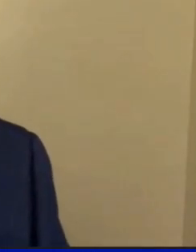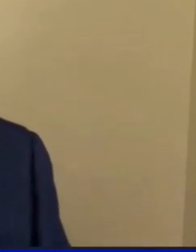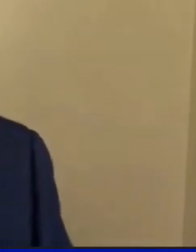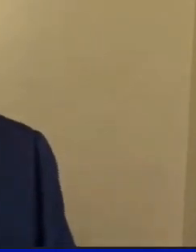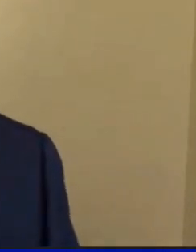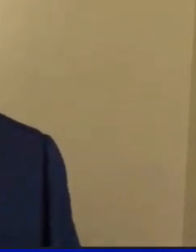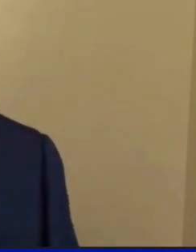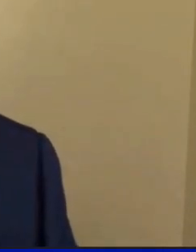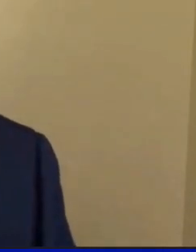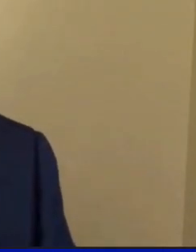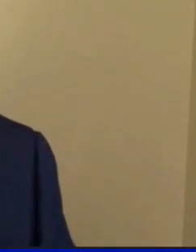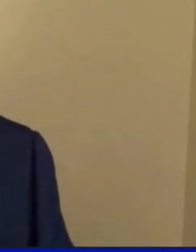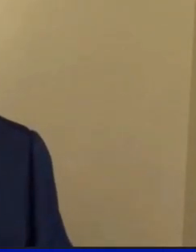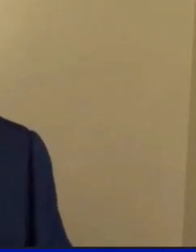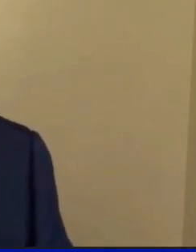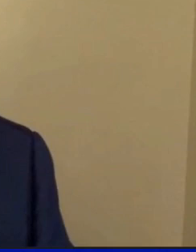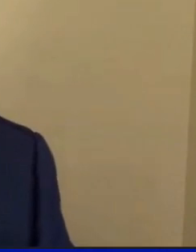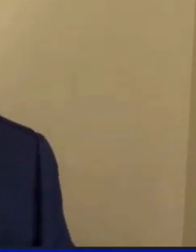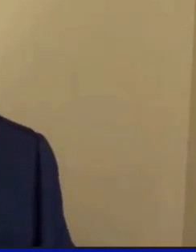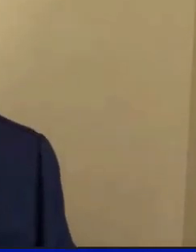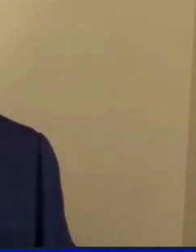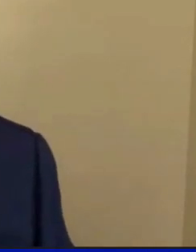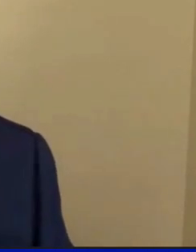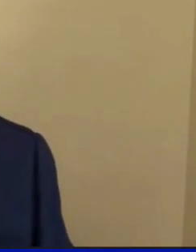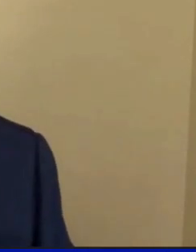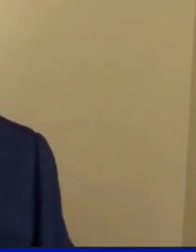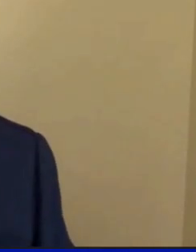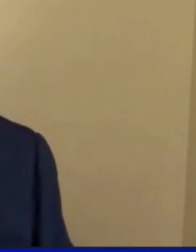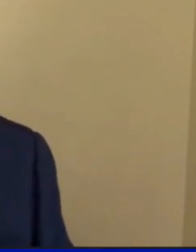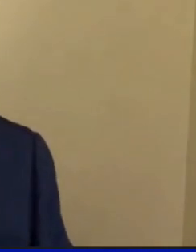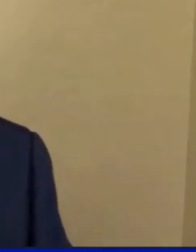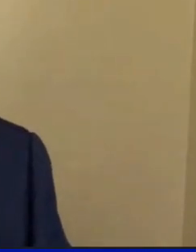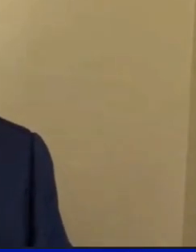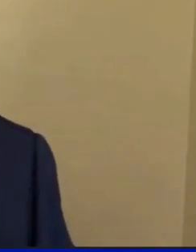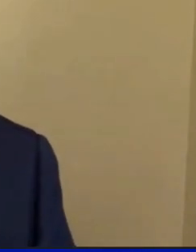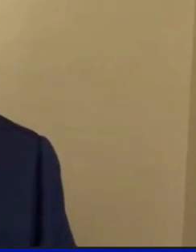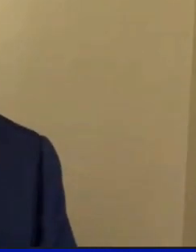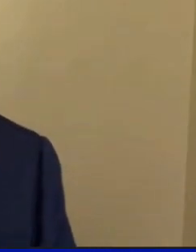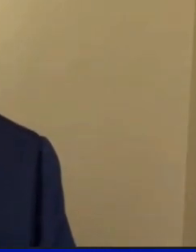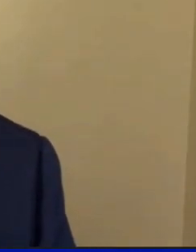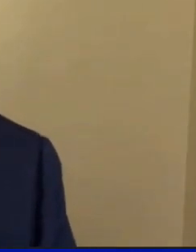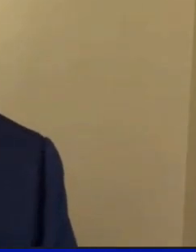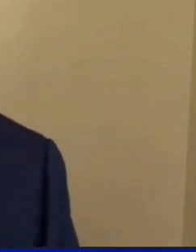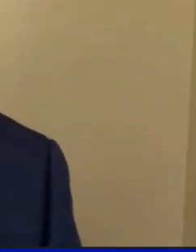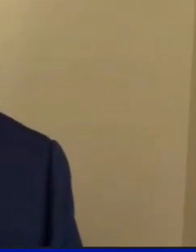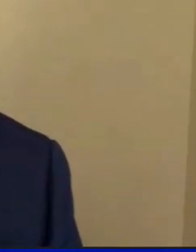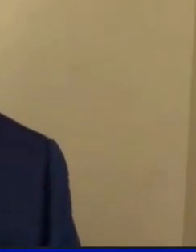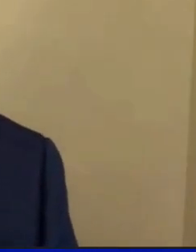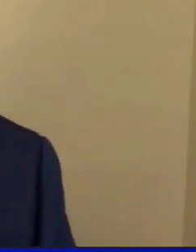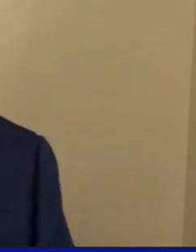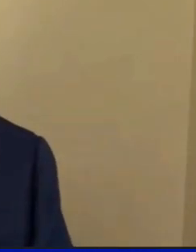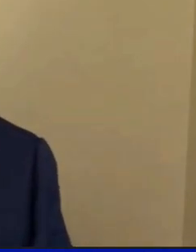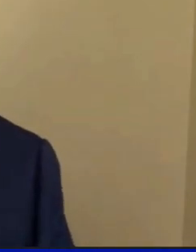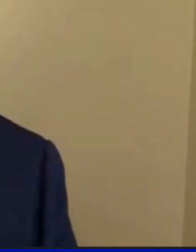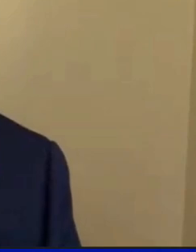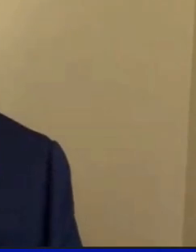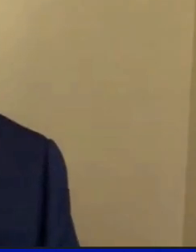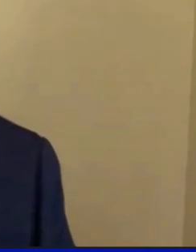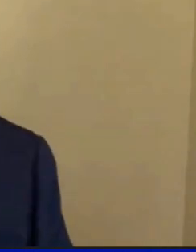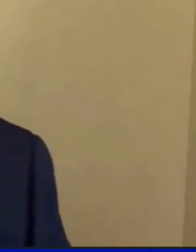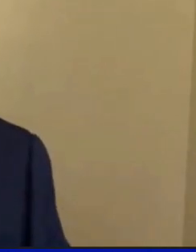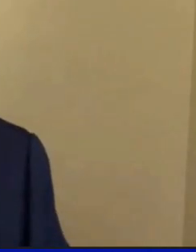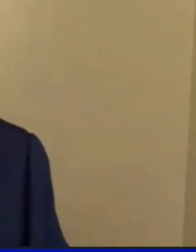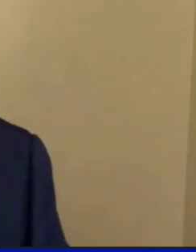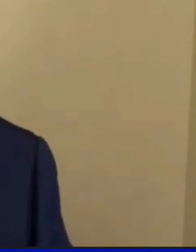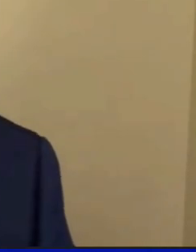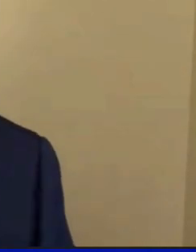Obrador, quien hace uso de la palabra en estos momentos, en este evento que, desde nuestra perspectiva, y le pido un poquito